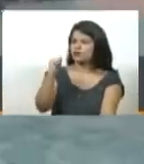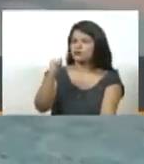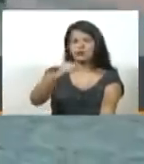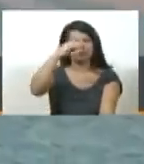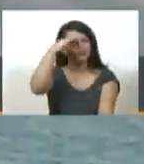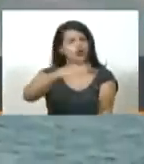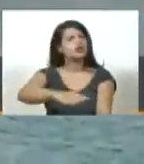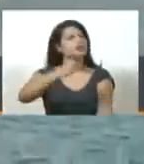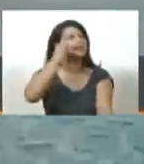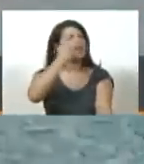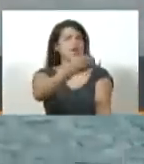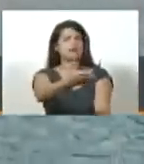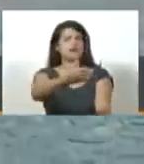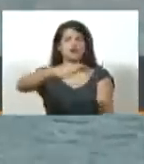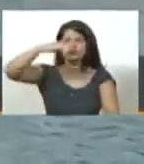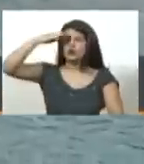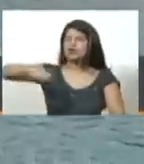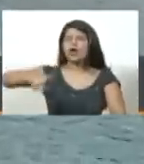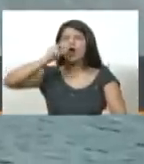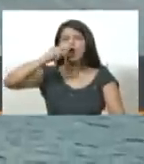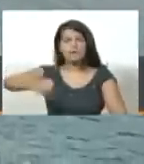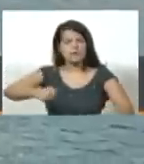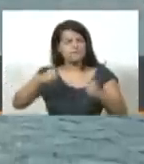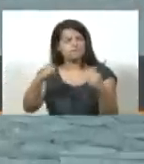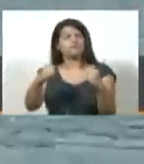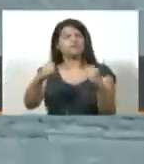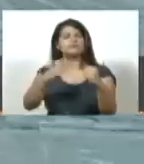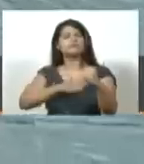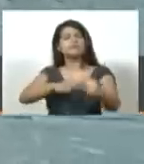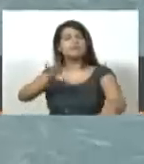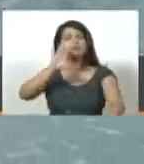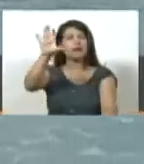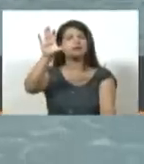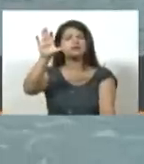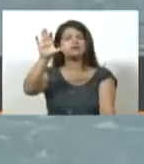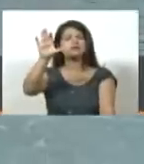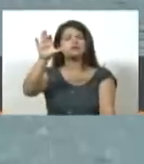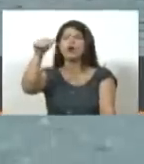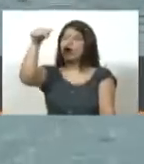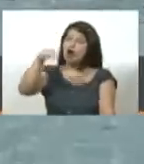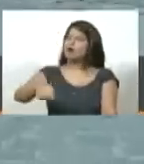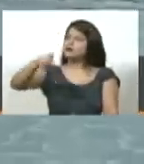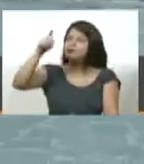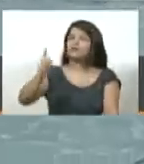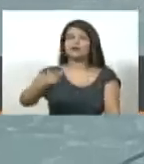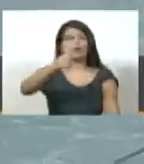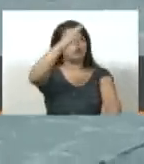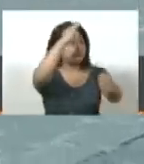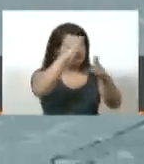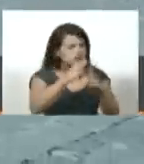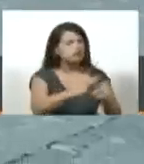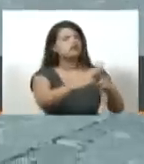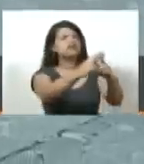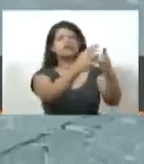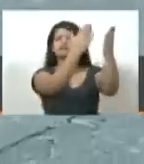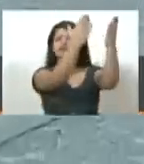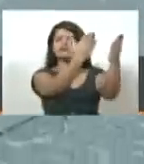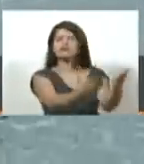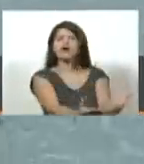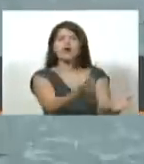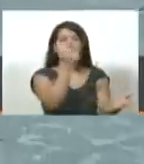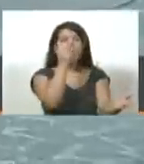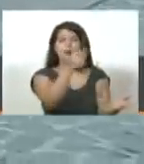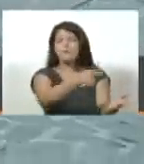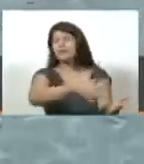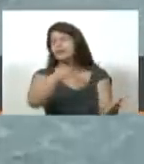soldada, soldado valiente de la patria, a rendir homenaje al hombre más grande que ha